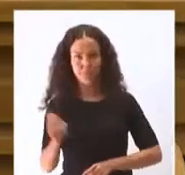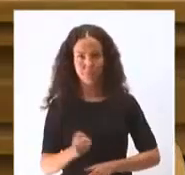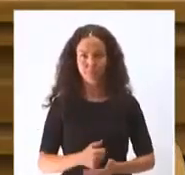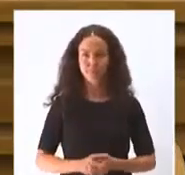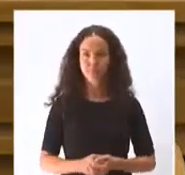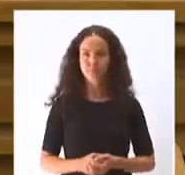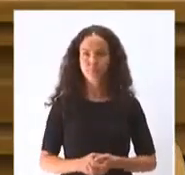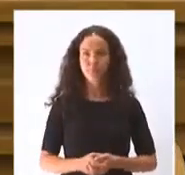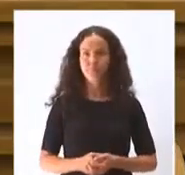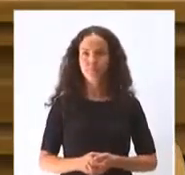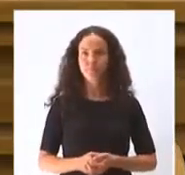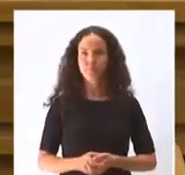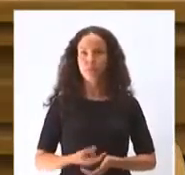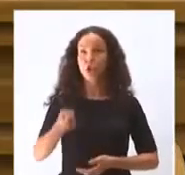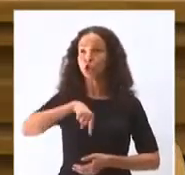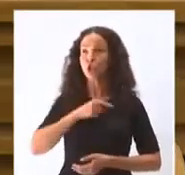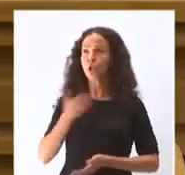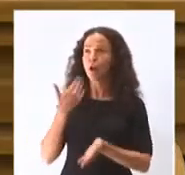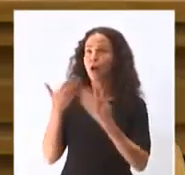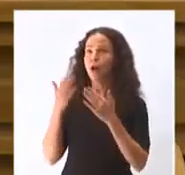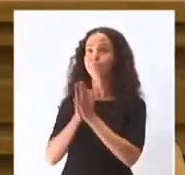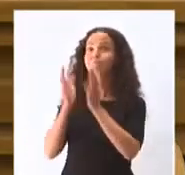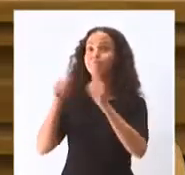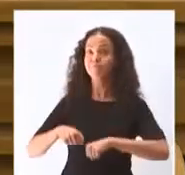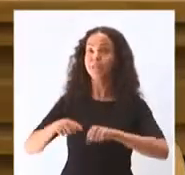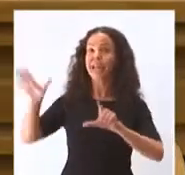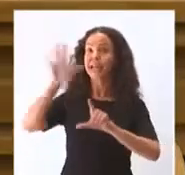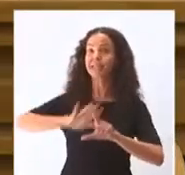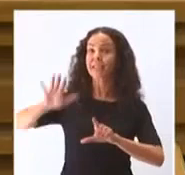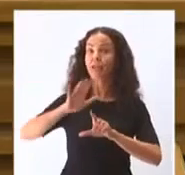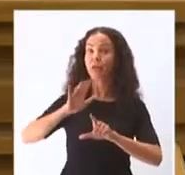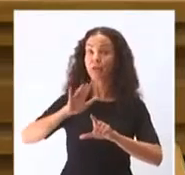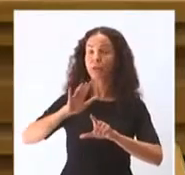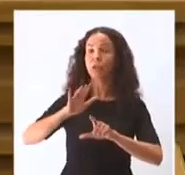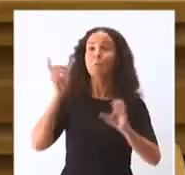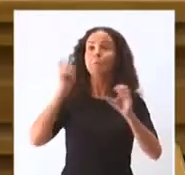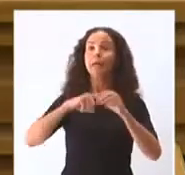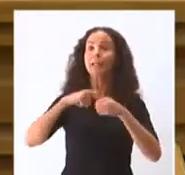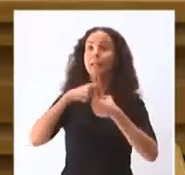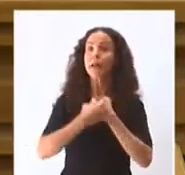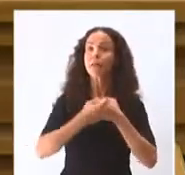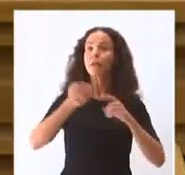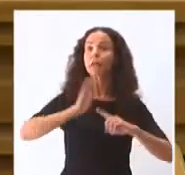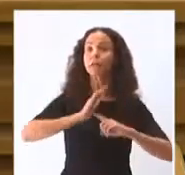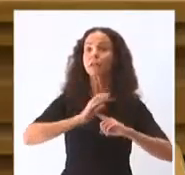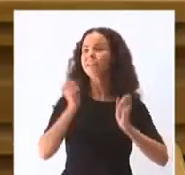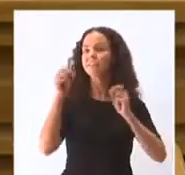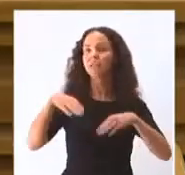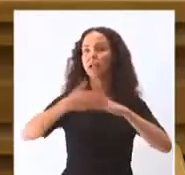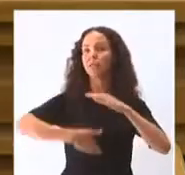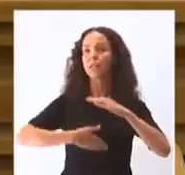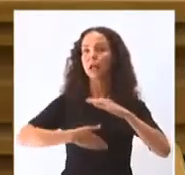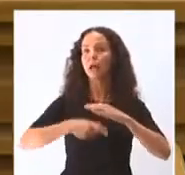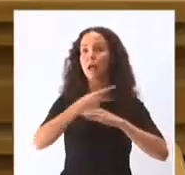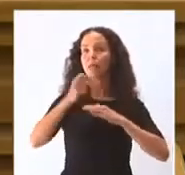acompañaremos con el estado y el envío y la participación de castilla la-mancha sin un límite claro como mínimo